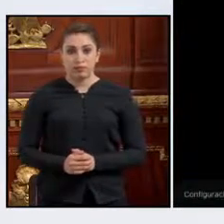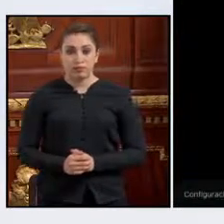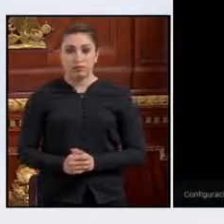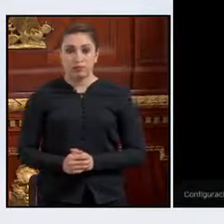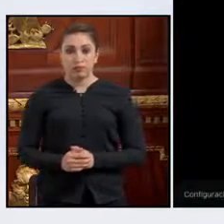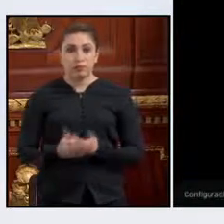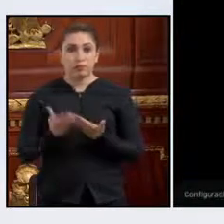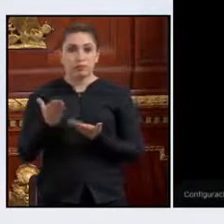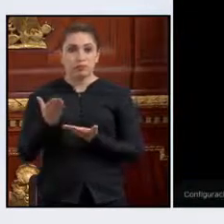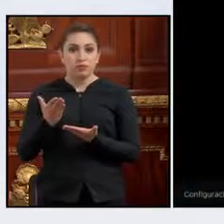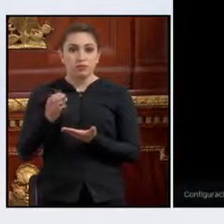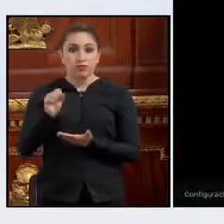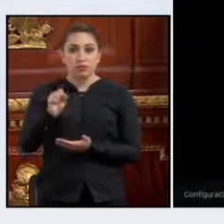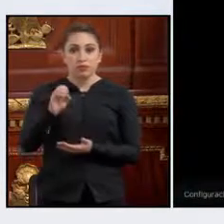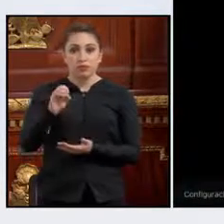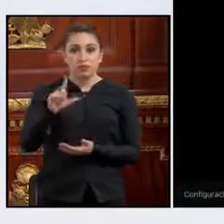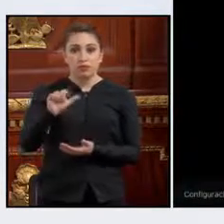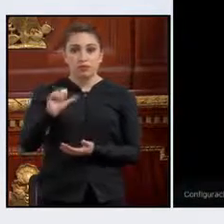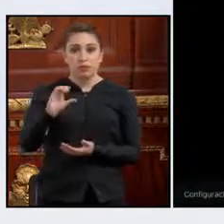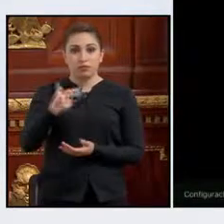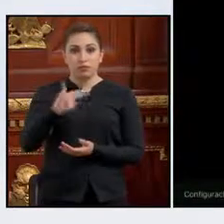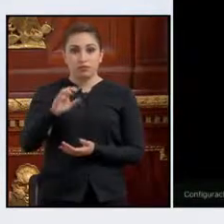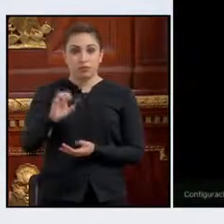Aguilar Solache Guadalupe.